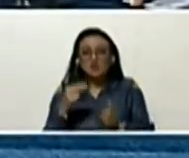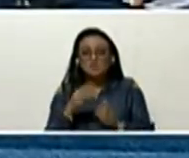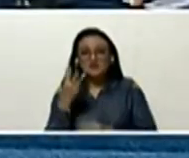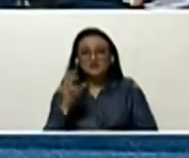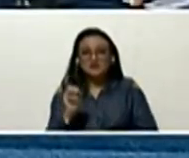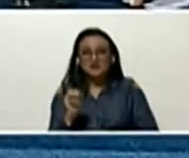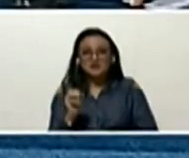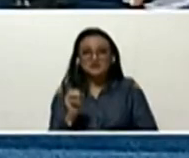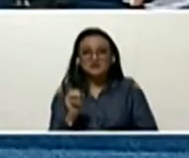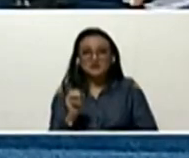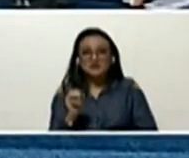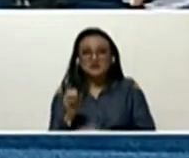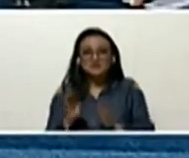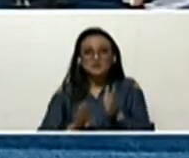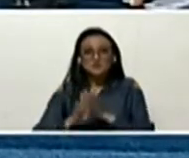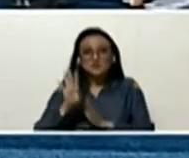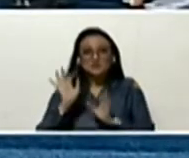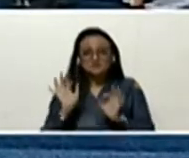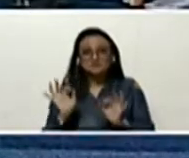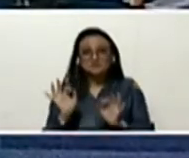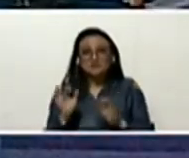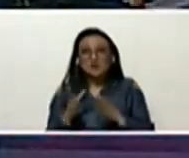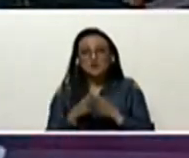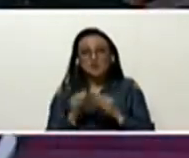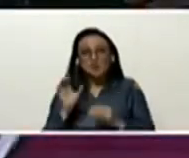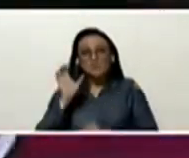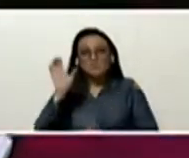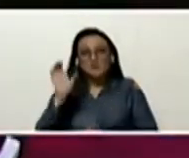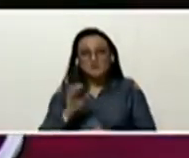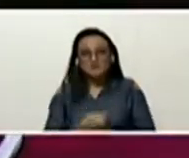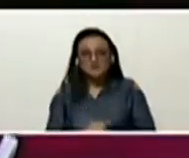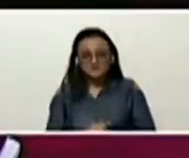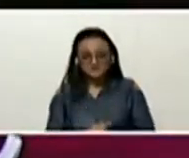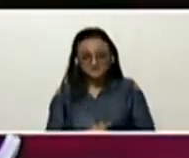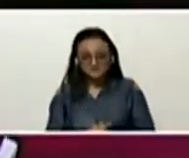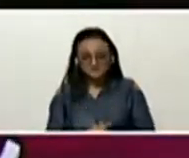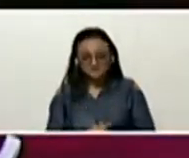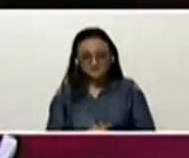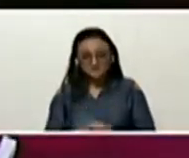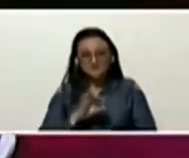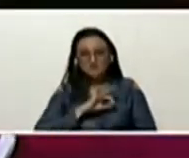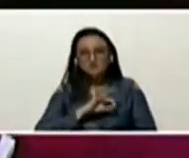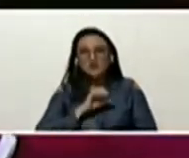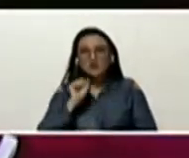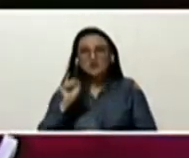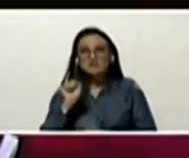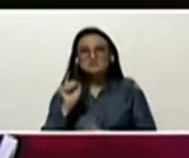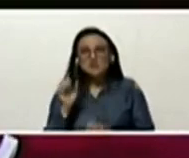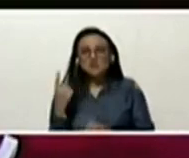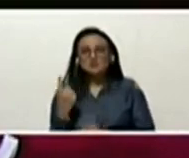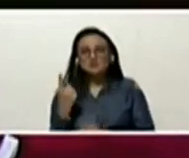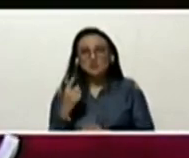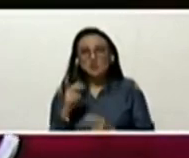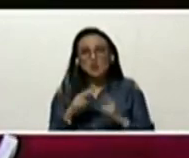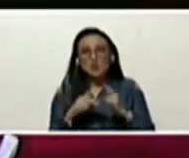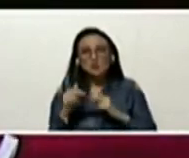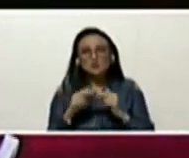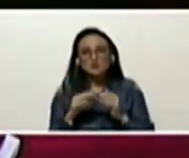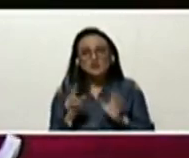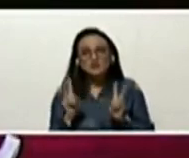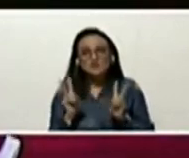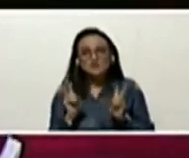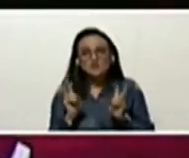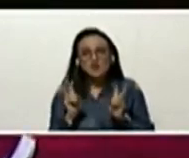2030 y más allá, pero es a todo un país, porque el socialismo solo se puede construir construyendo